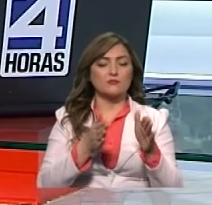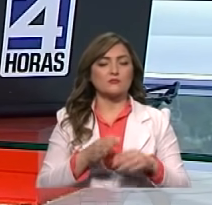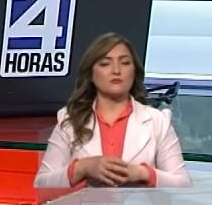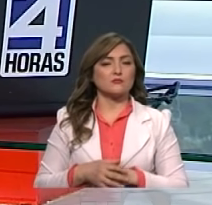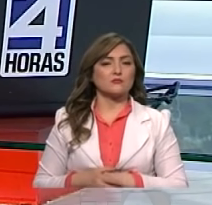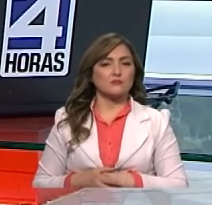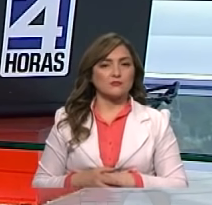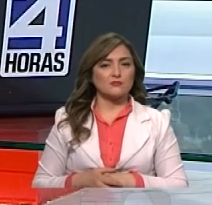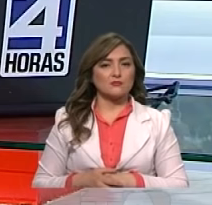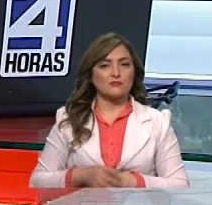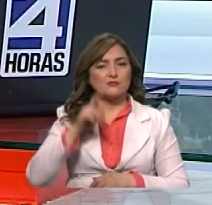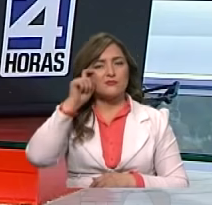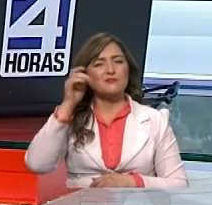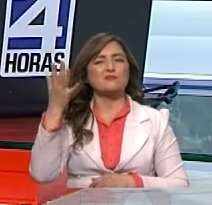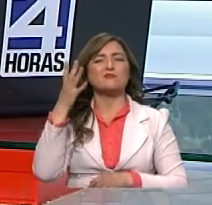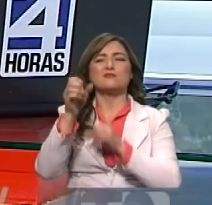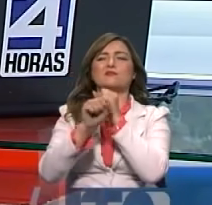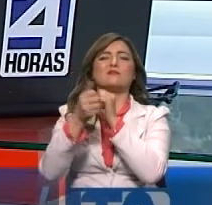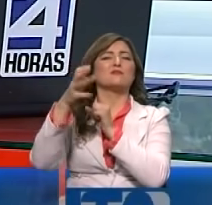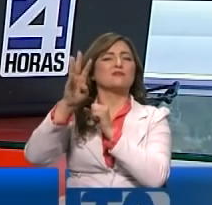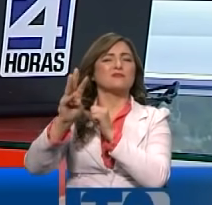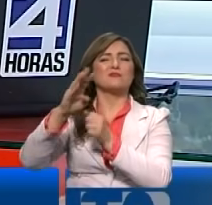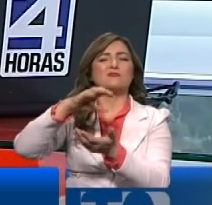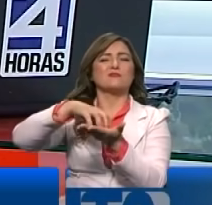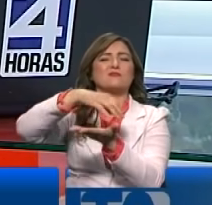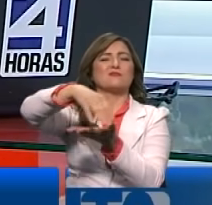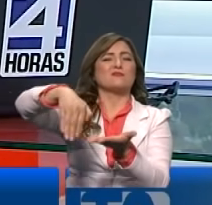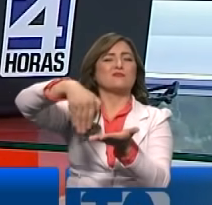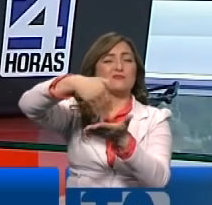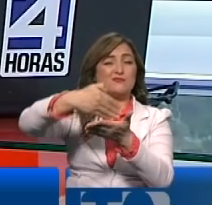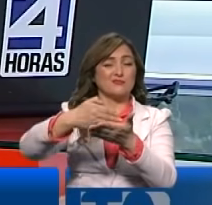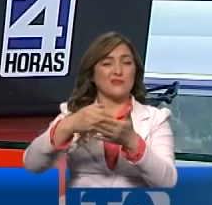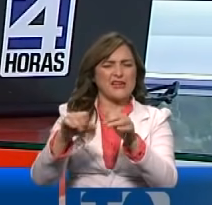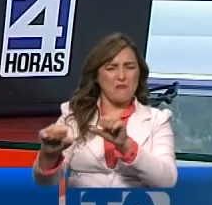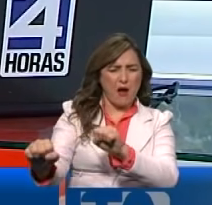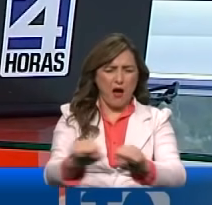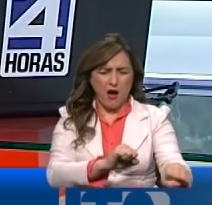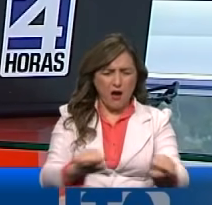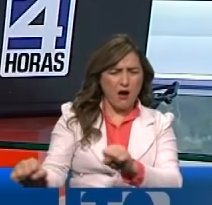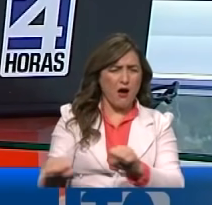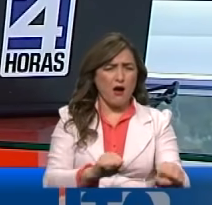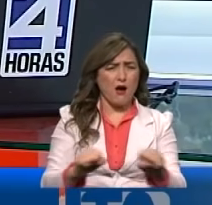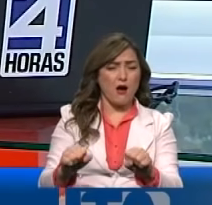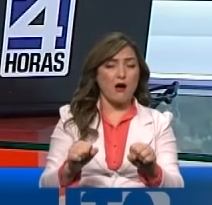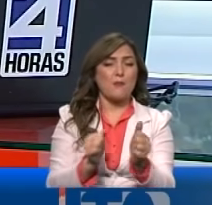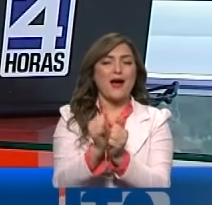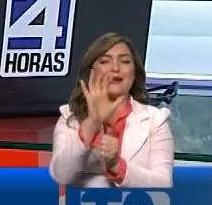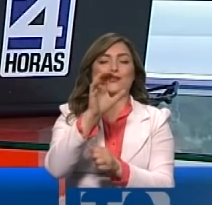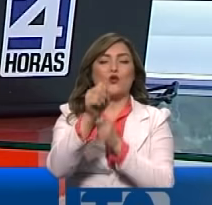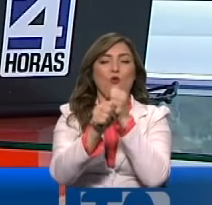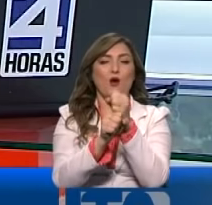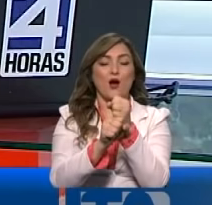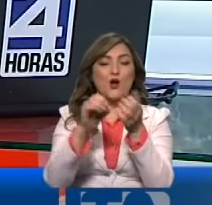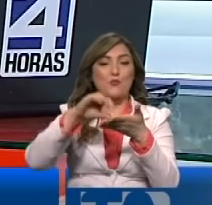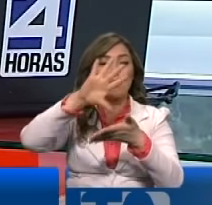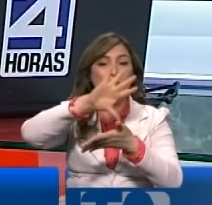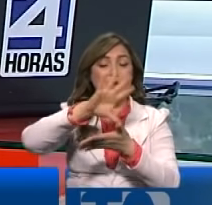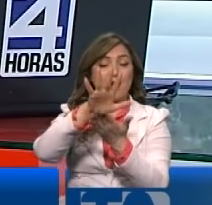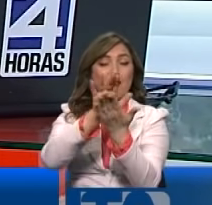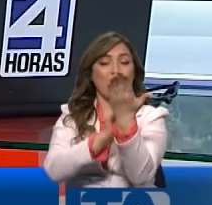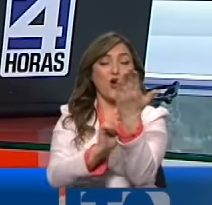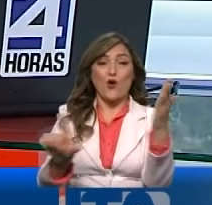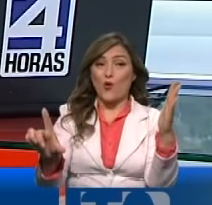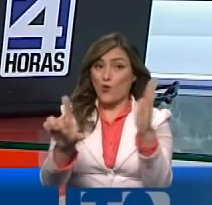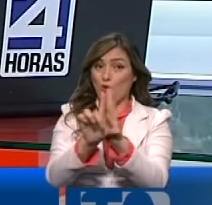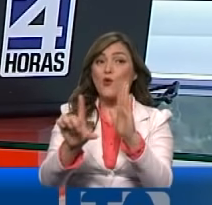5 años después del terremoto del 2016, la Asamblea aprueba una ley para la reactivación de Manabí y Esmeraldas. El proyecto habla de la creación